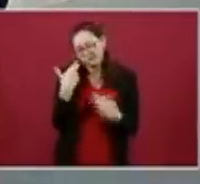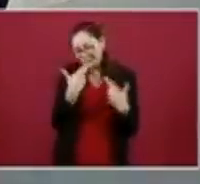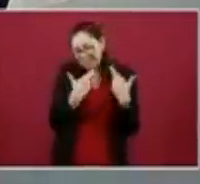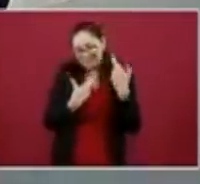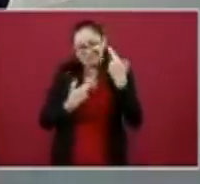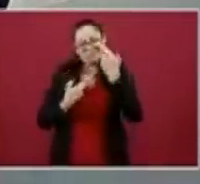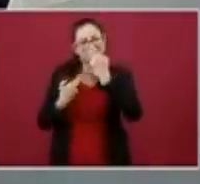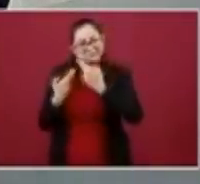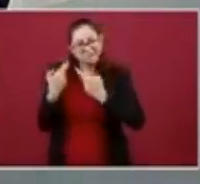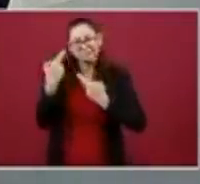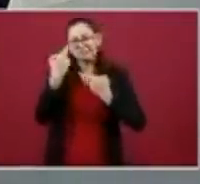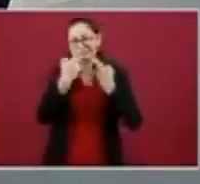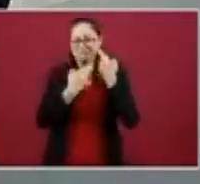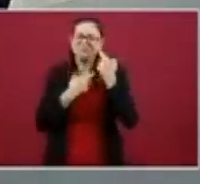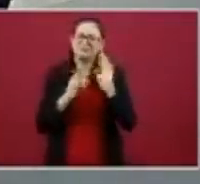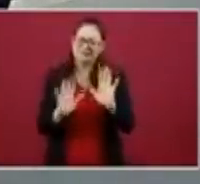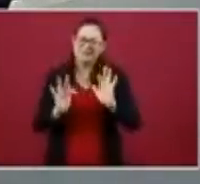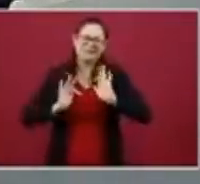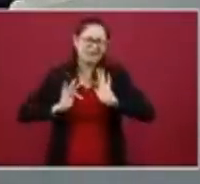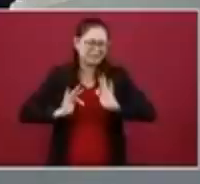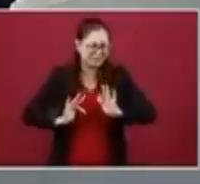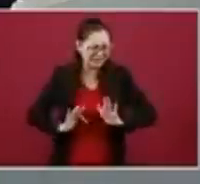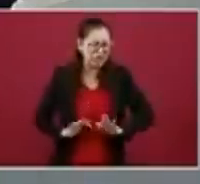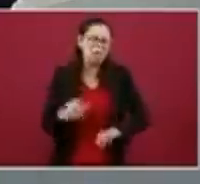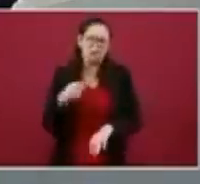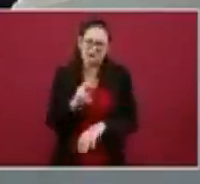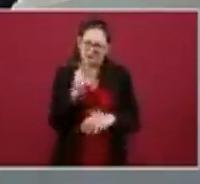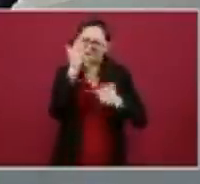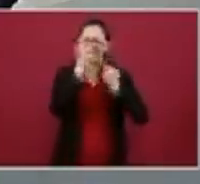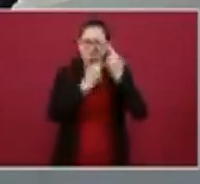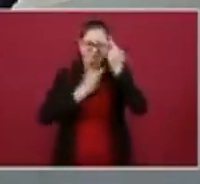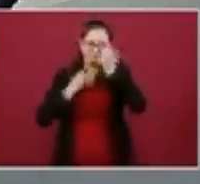en muy buen plan, y si